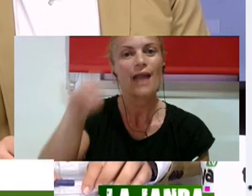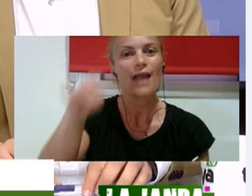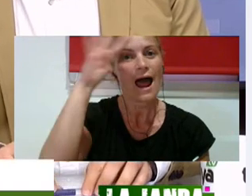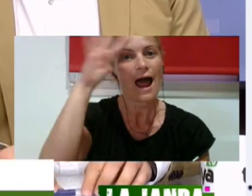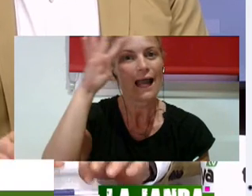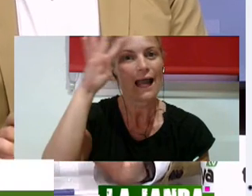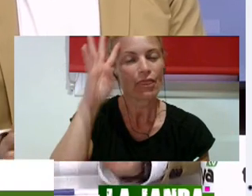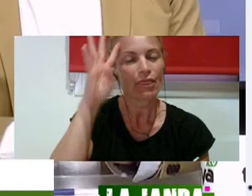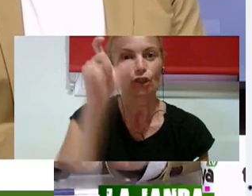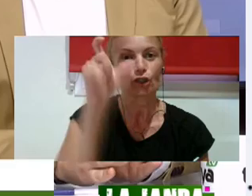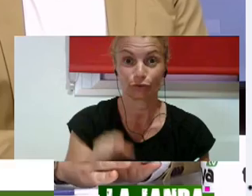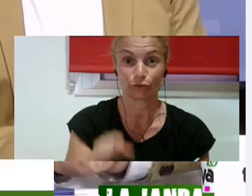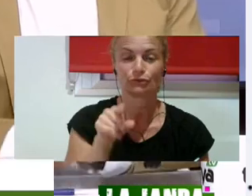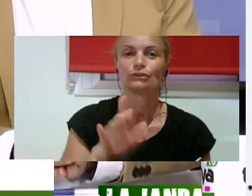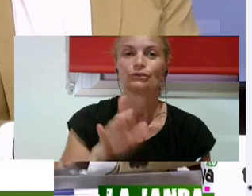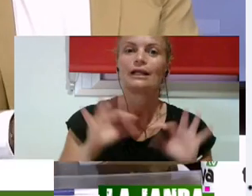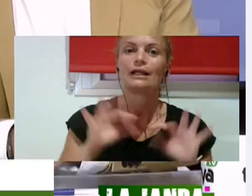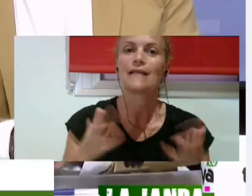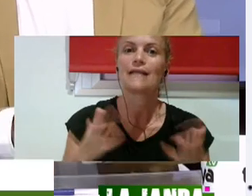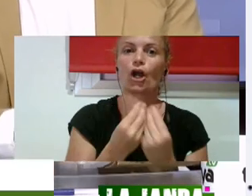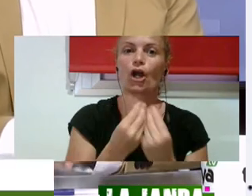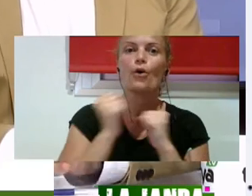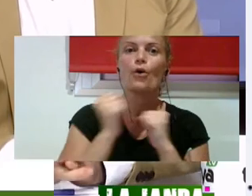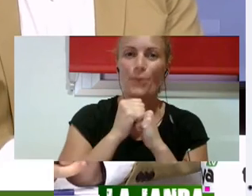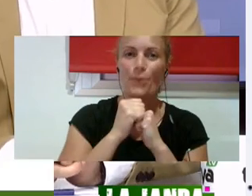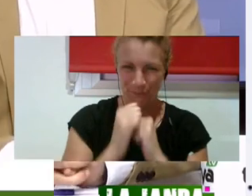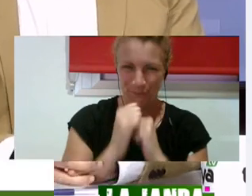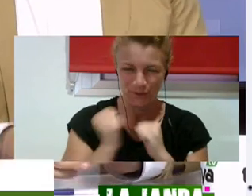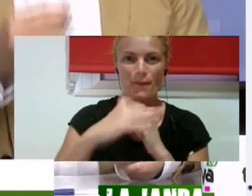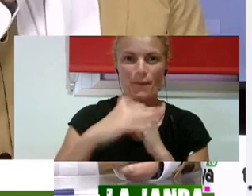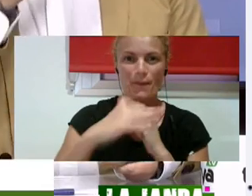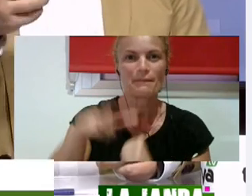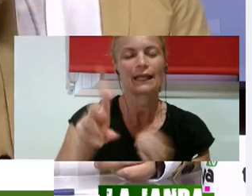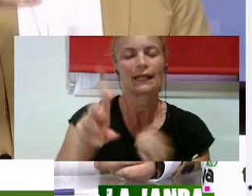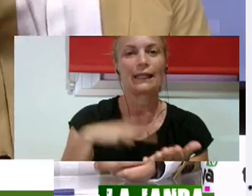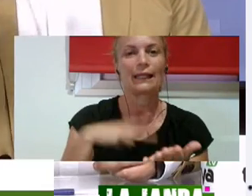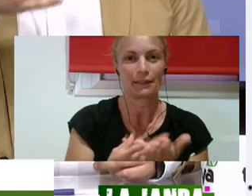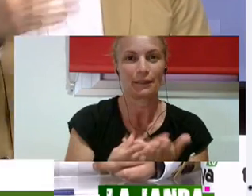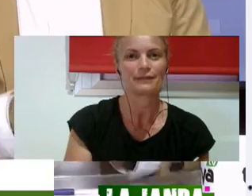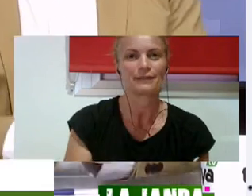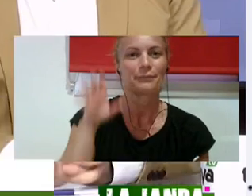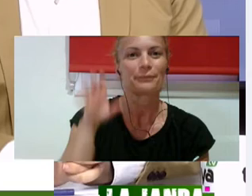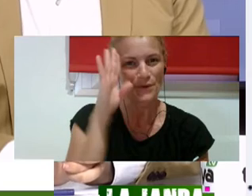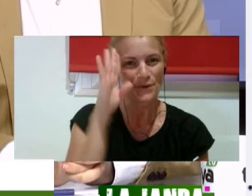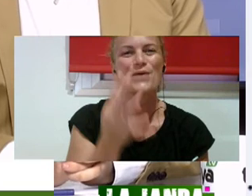Sánchez, que está con María del Mar Hola, Collado, que es intérprete. Muy buenas tardes.